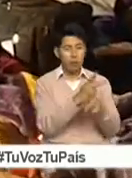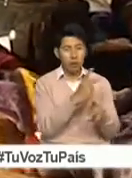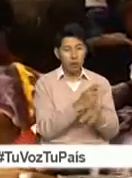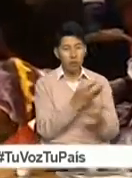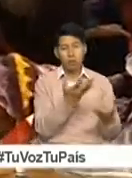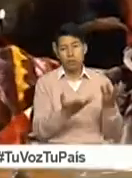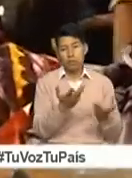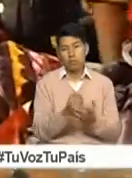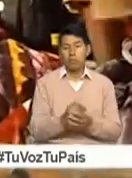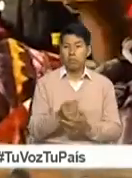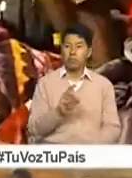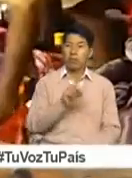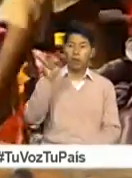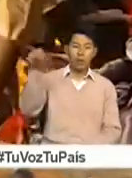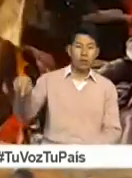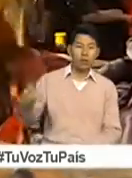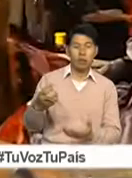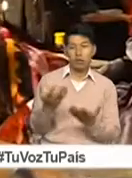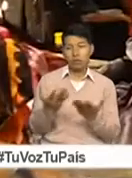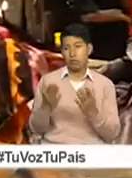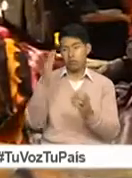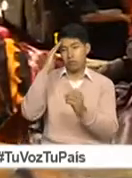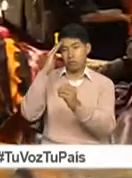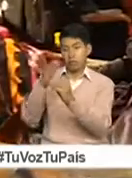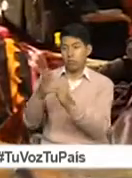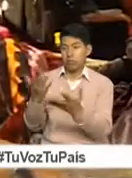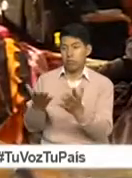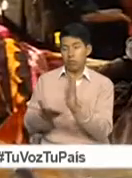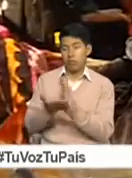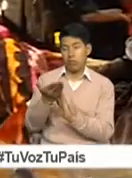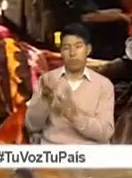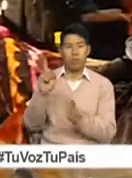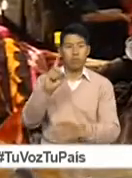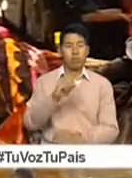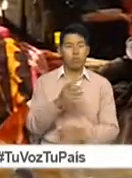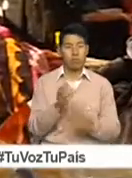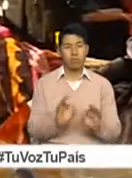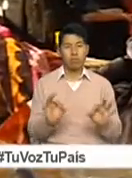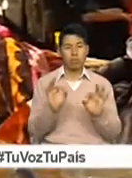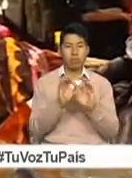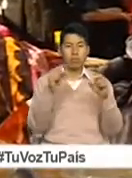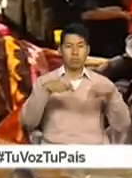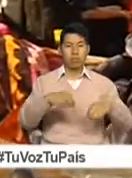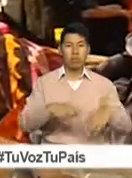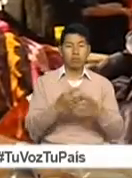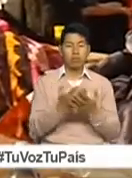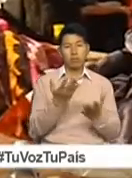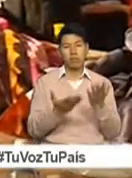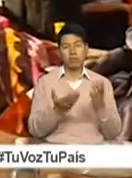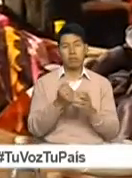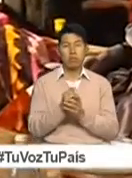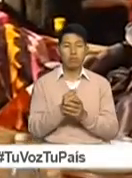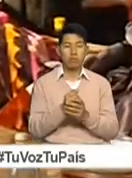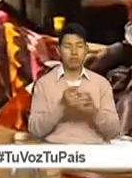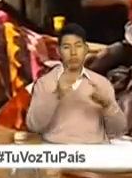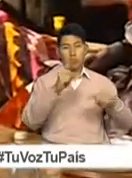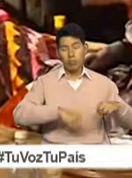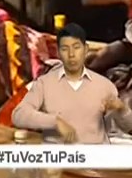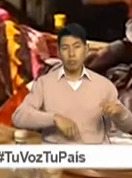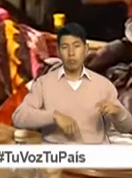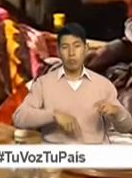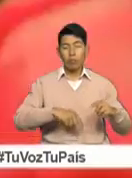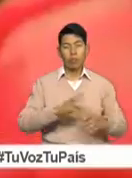continente y que lo van a poder obtener en derecho de asilo fuentes oficiales han asegurado en cualquier caso que esta medida no será posible hasta que las condiciones